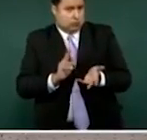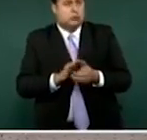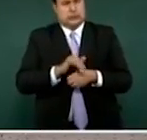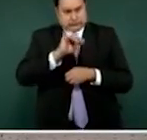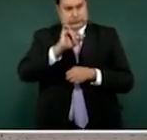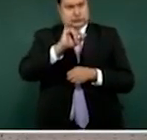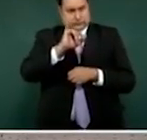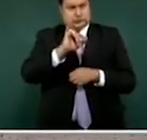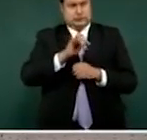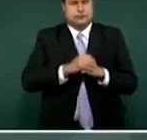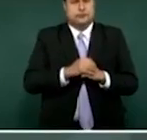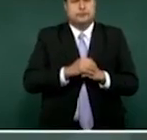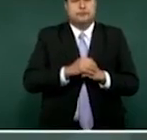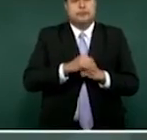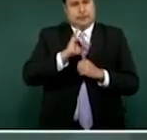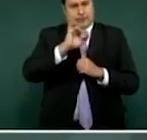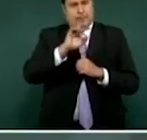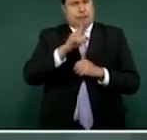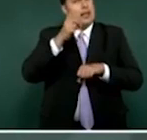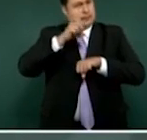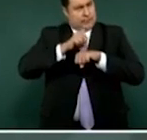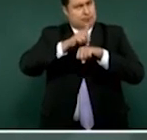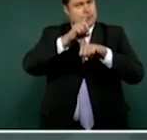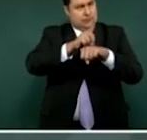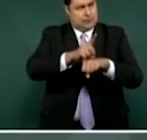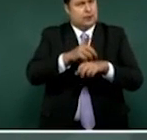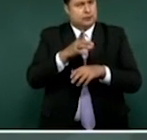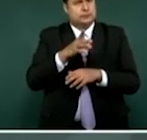y lo estamos viendo todos los días.